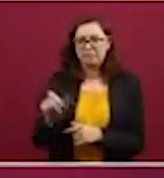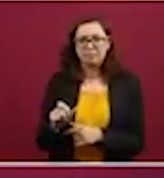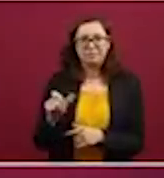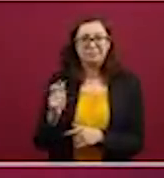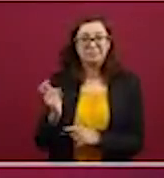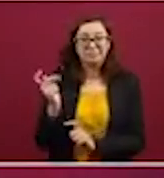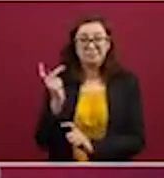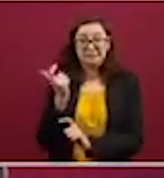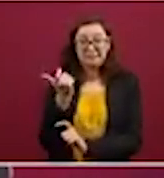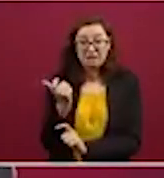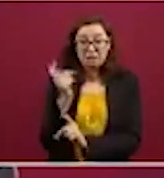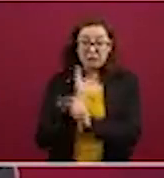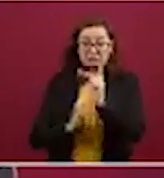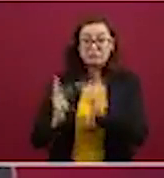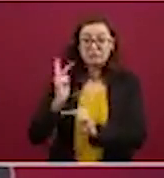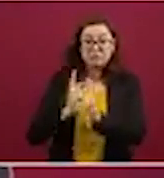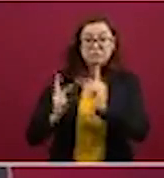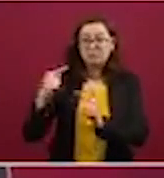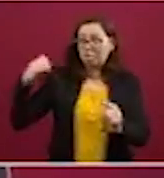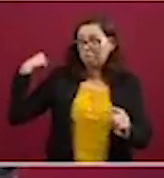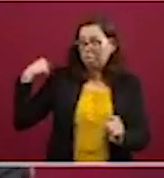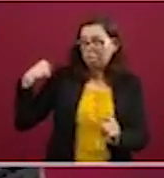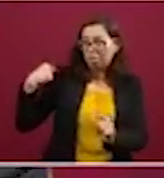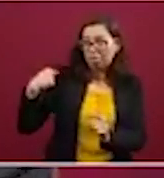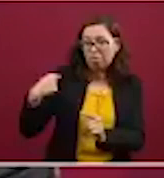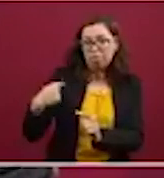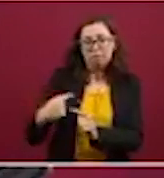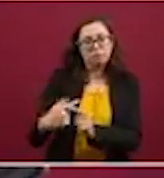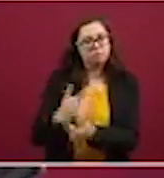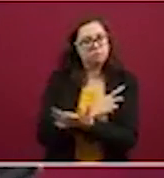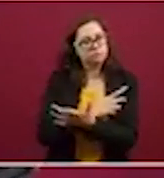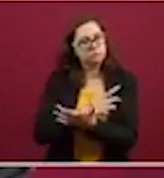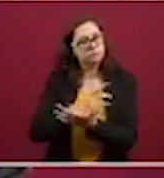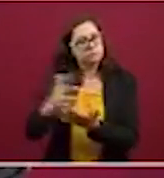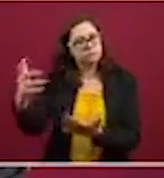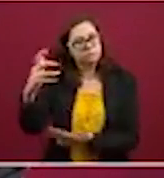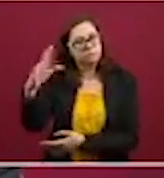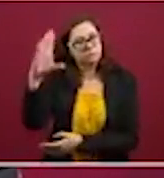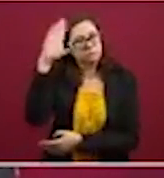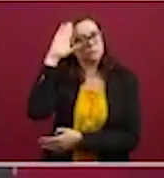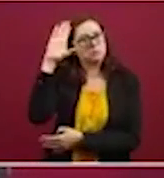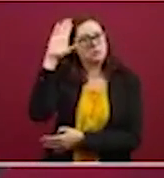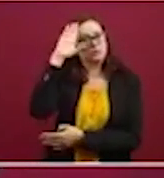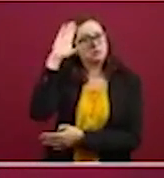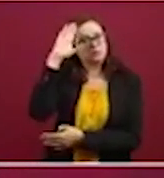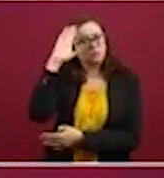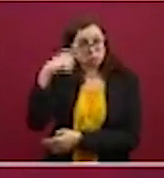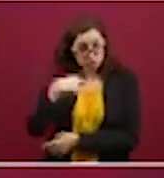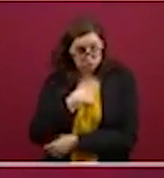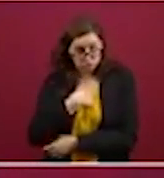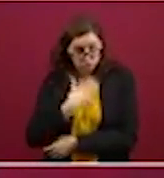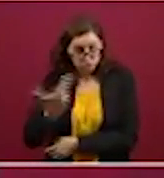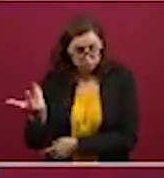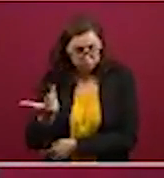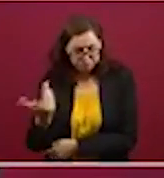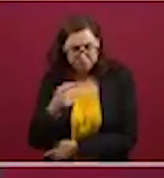considerable dicho sea de paso una deuda que nos heredaron